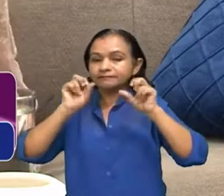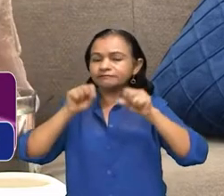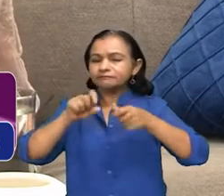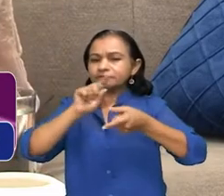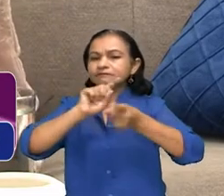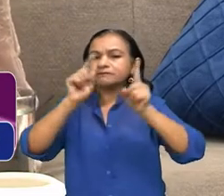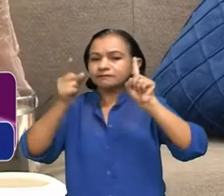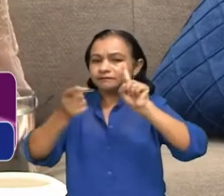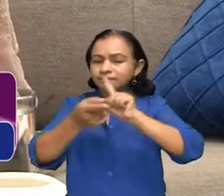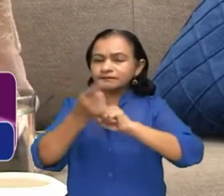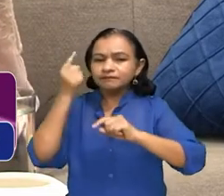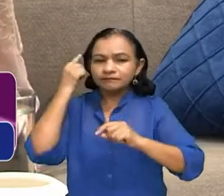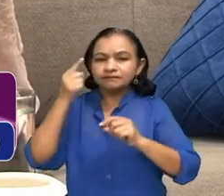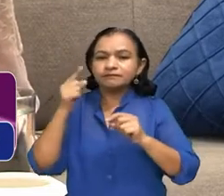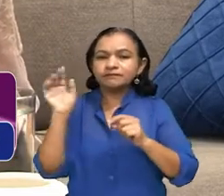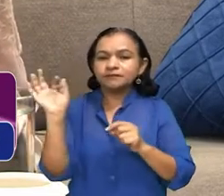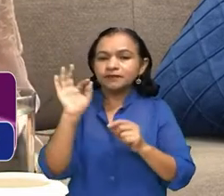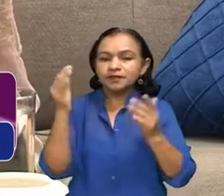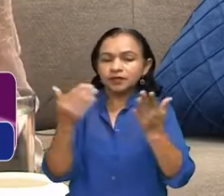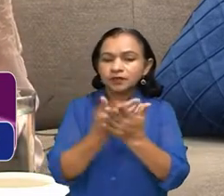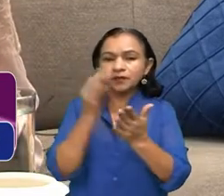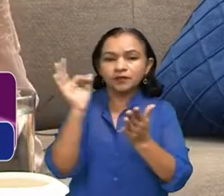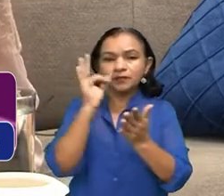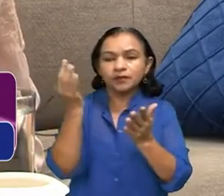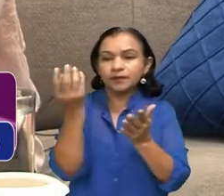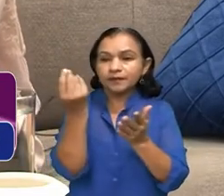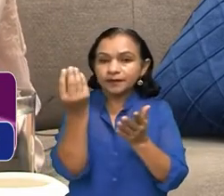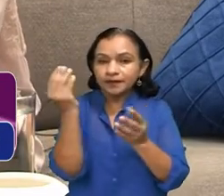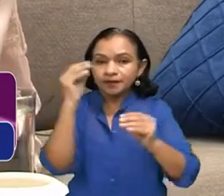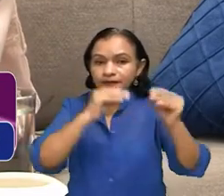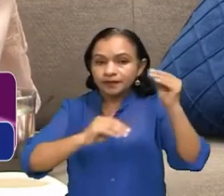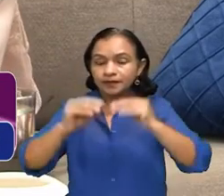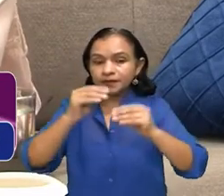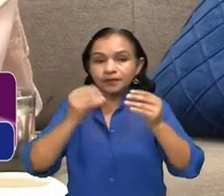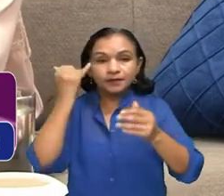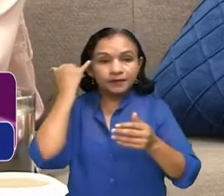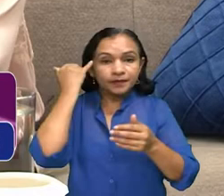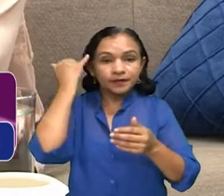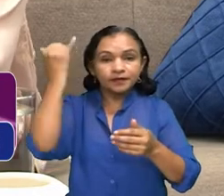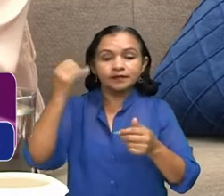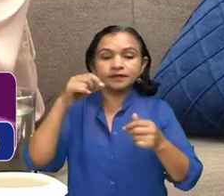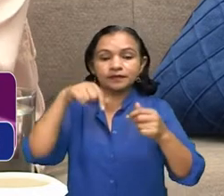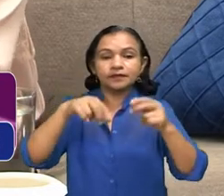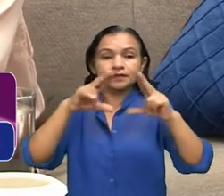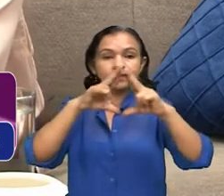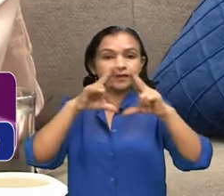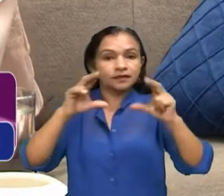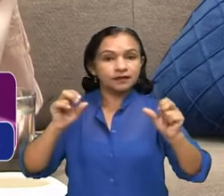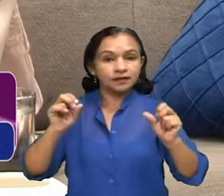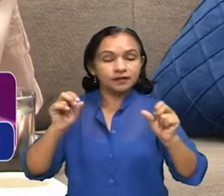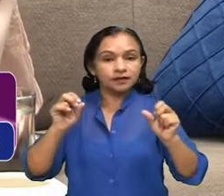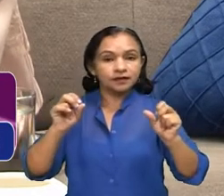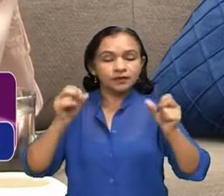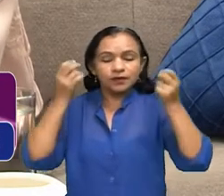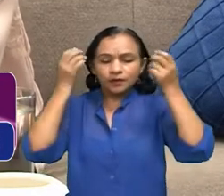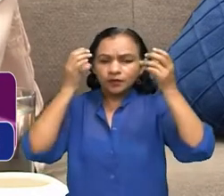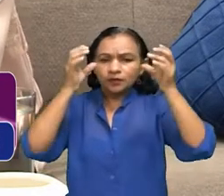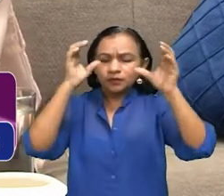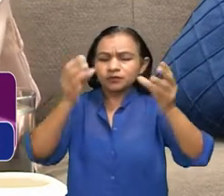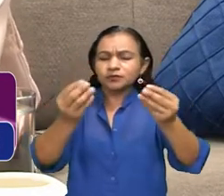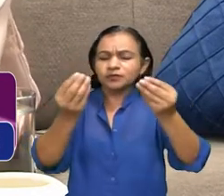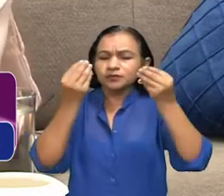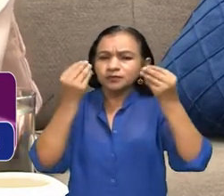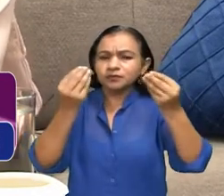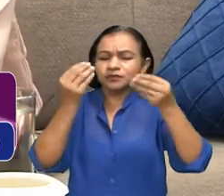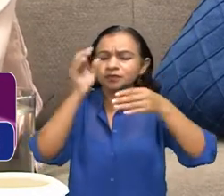¿verdad? Con okay. este modelo de economía creativa. ¿Por qué? Porque nosotros somos un país meramente cultural. Tenemos